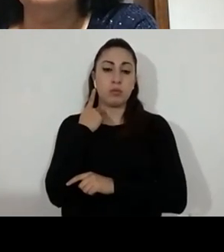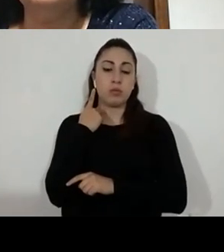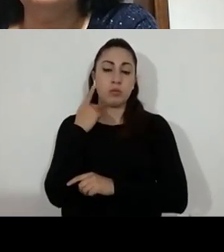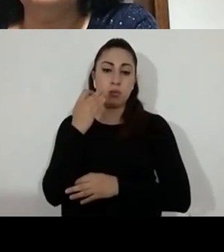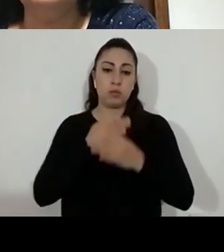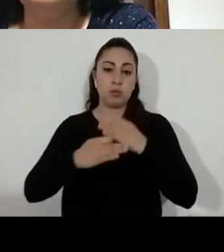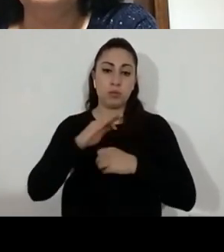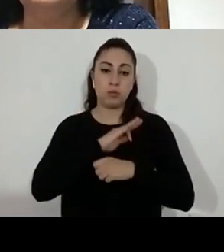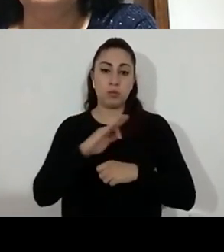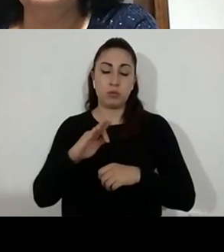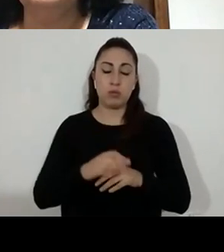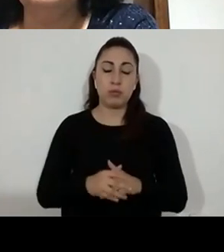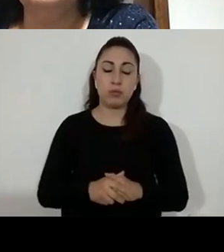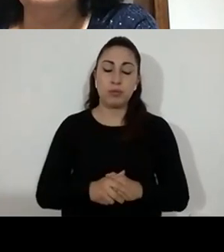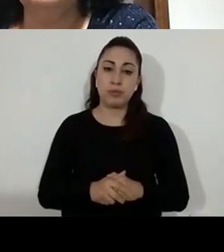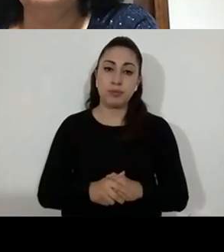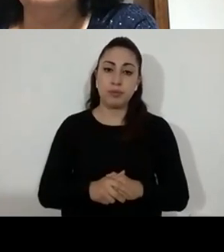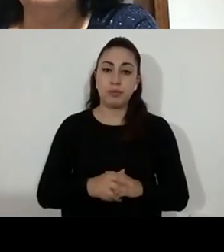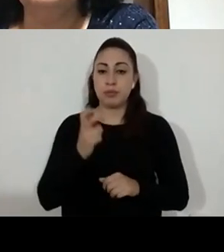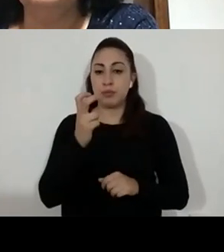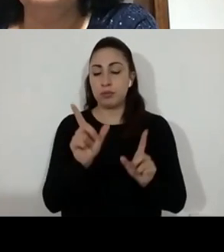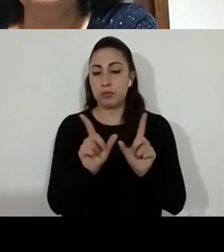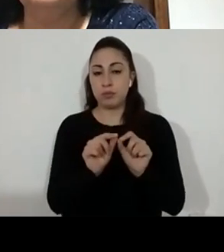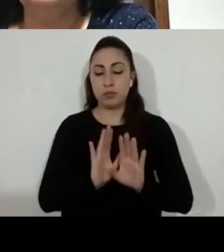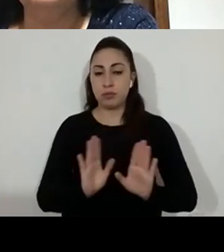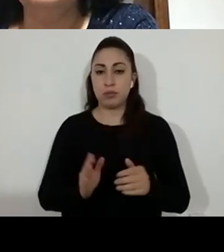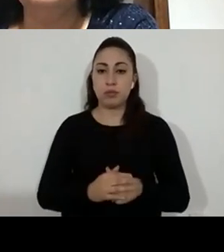dice representar. Ese será todo, presidente.